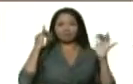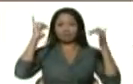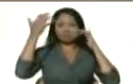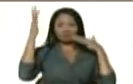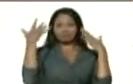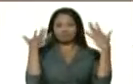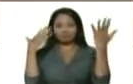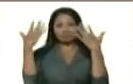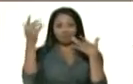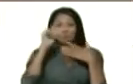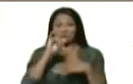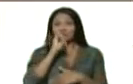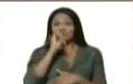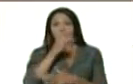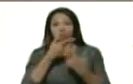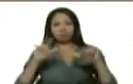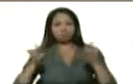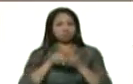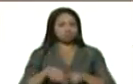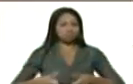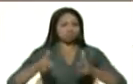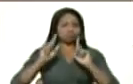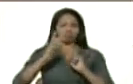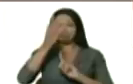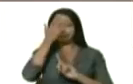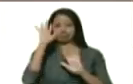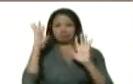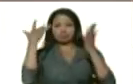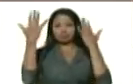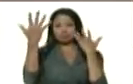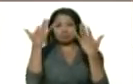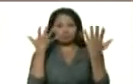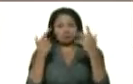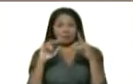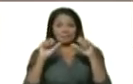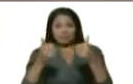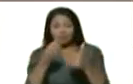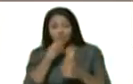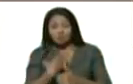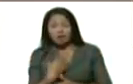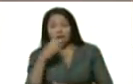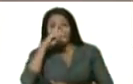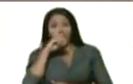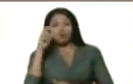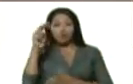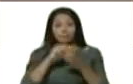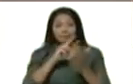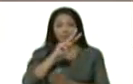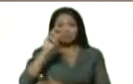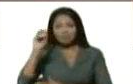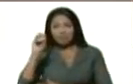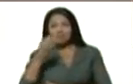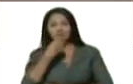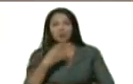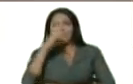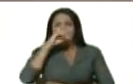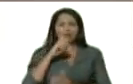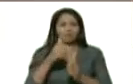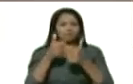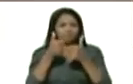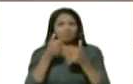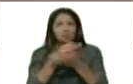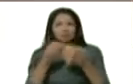Ya se anuncian los carnavales, rumbo hacia un buen año 2020. Buen año 2020,